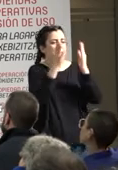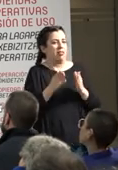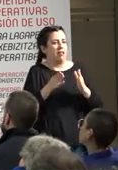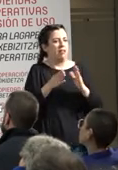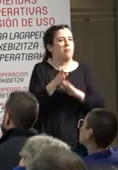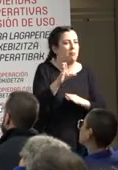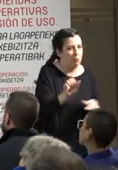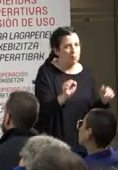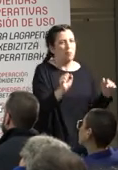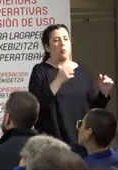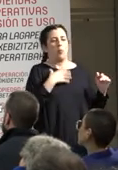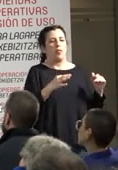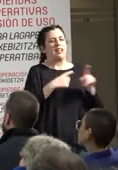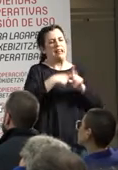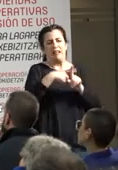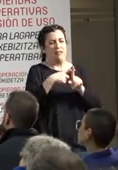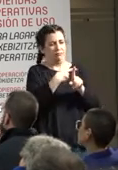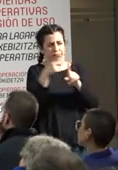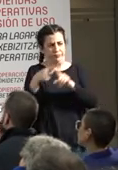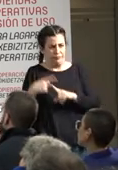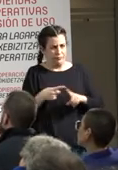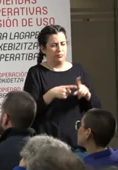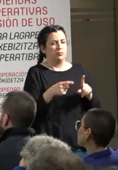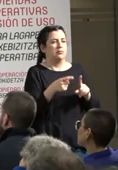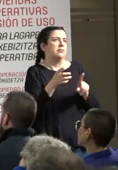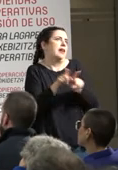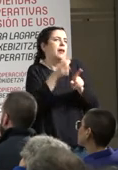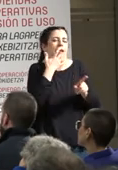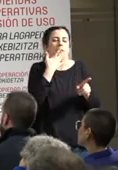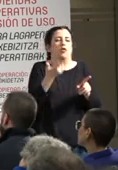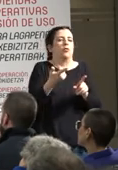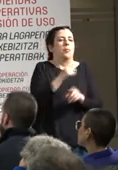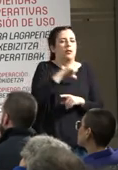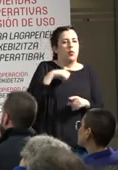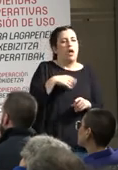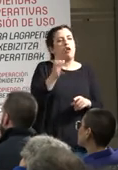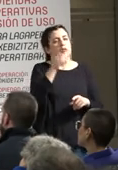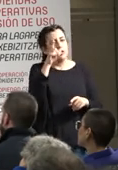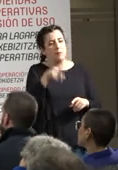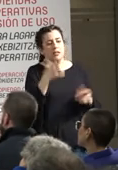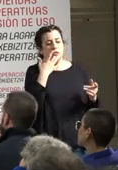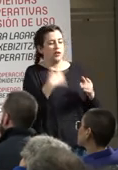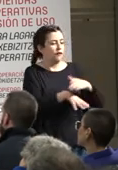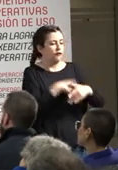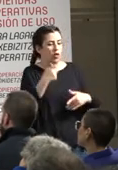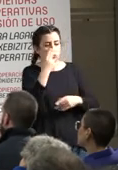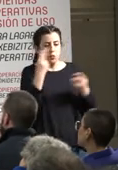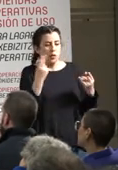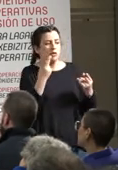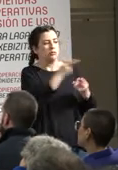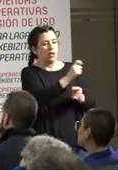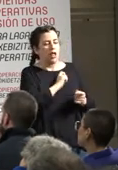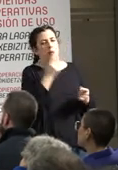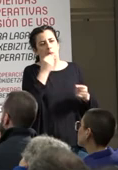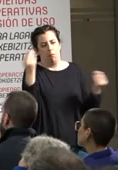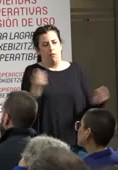niveles, es decir, tanto si se hace como iniciativa particular totalmente, como si se cuenta evidentemente con fondos públicos, pues el acceso mejora.